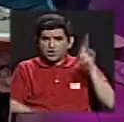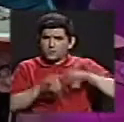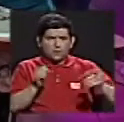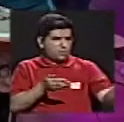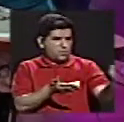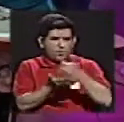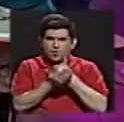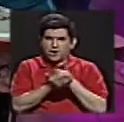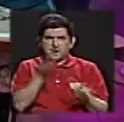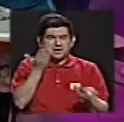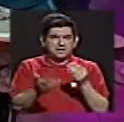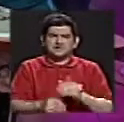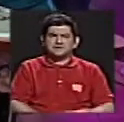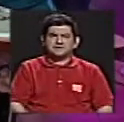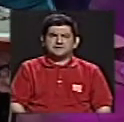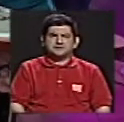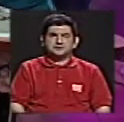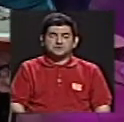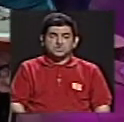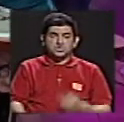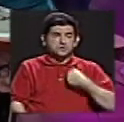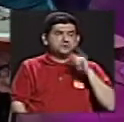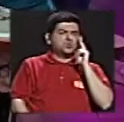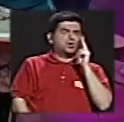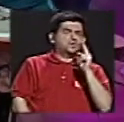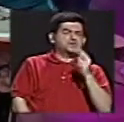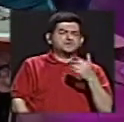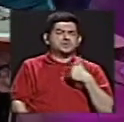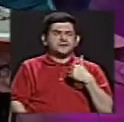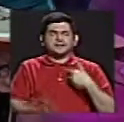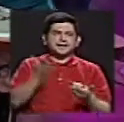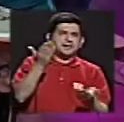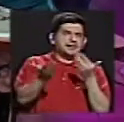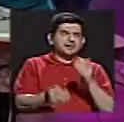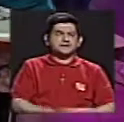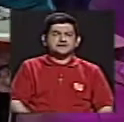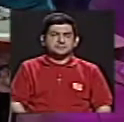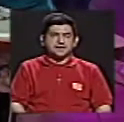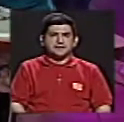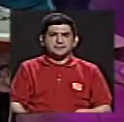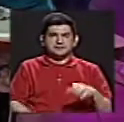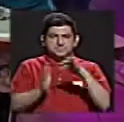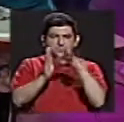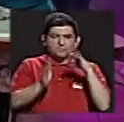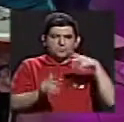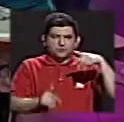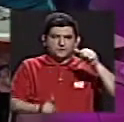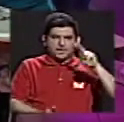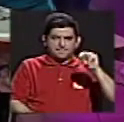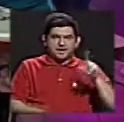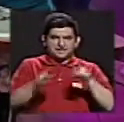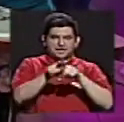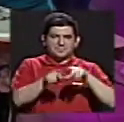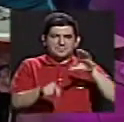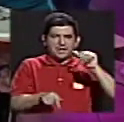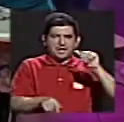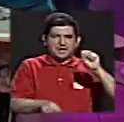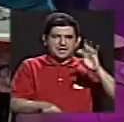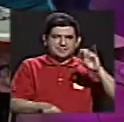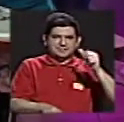porque se va a lo más grande, y yo miro, por ejemplo, que tenemos ahí la frutepan, hay que cortarla, la castaña que está por ahí, que hay